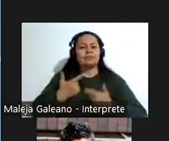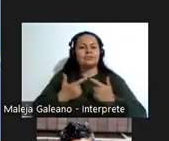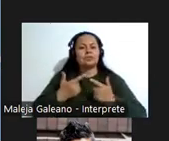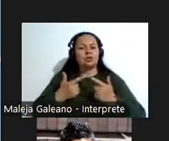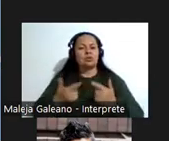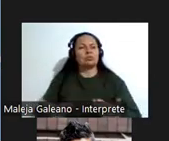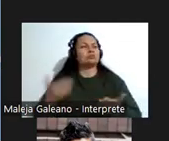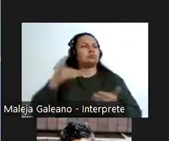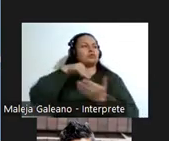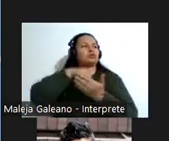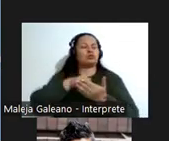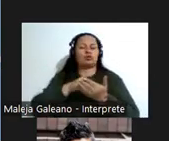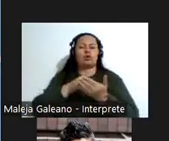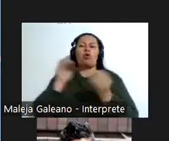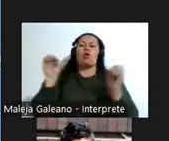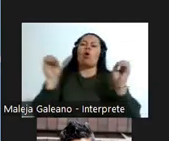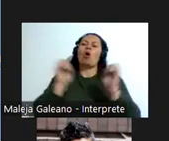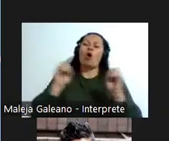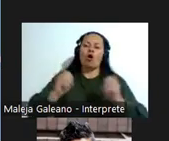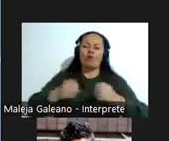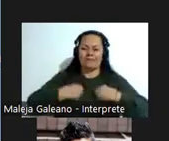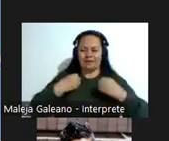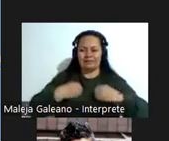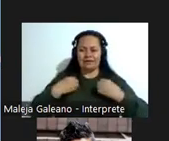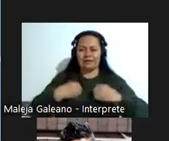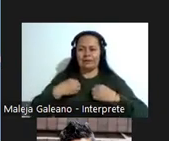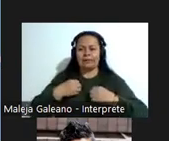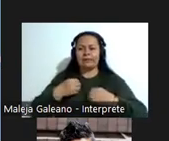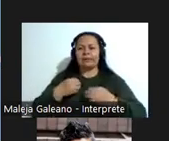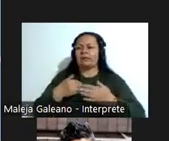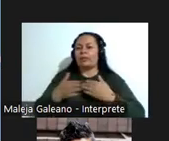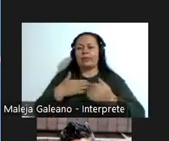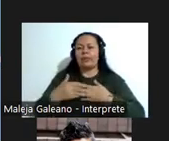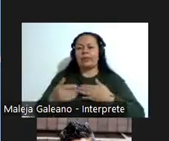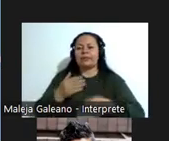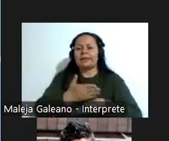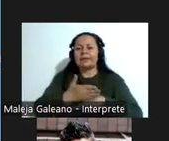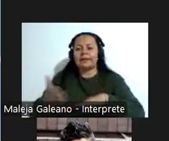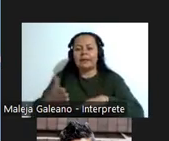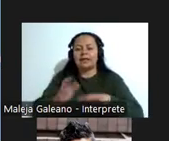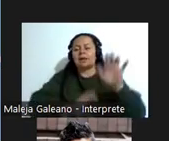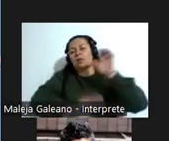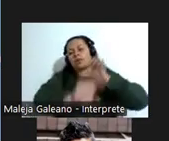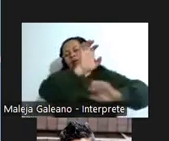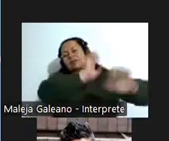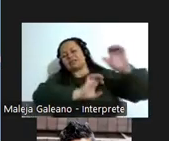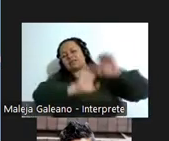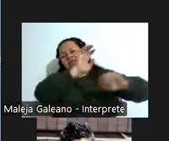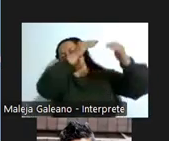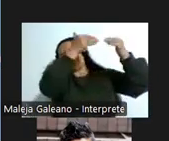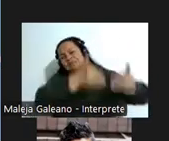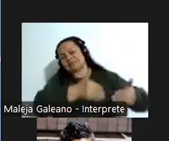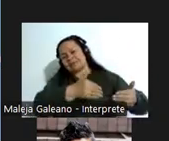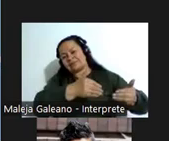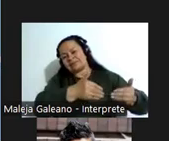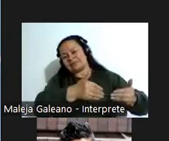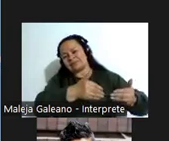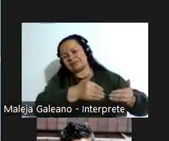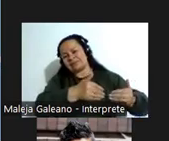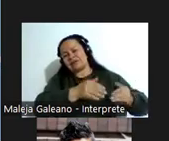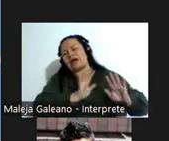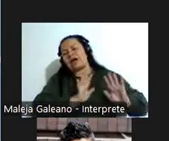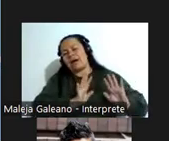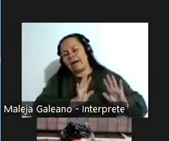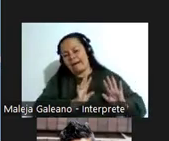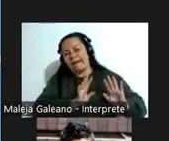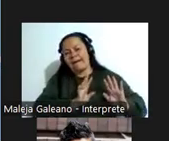sopesar o vivir a pesar de alguna manera rechaza la condición de discapacidad, ¿no? Rechaza